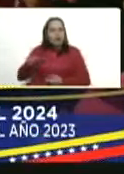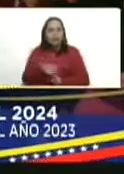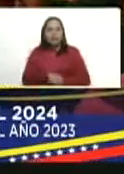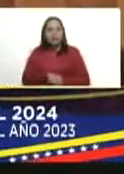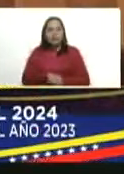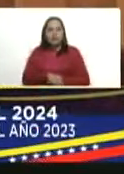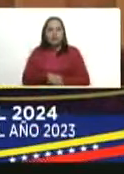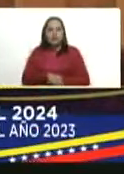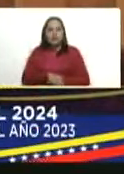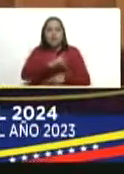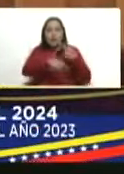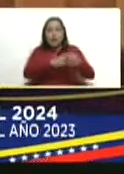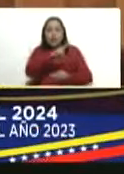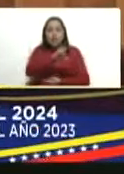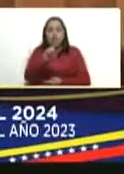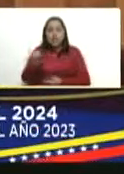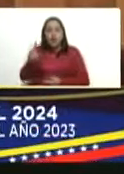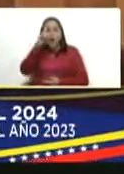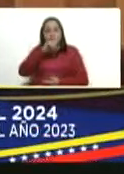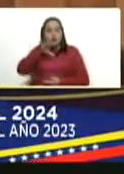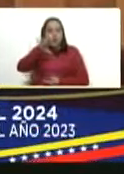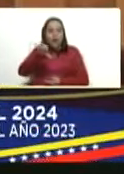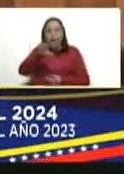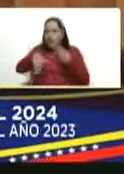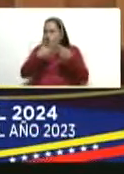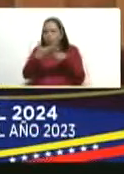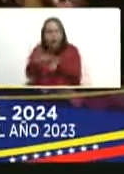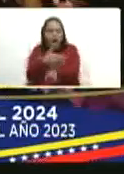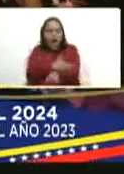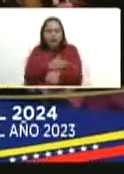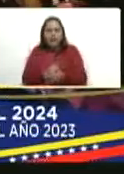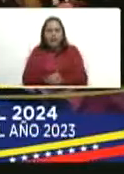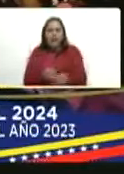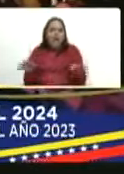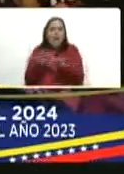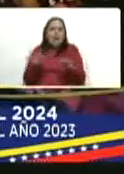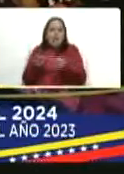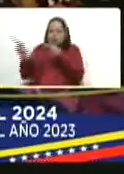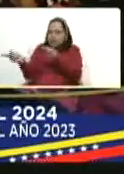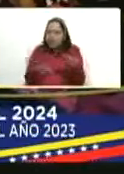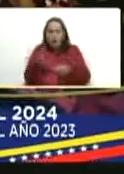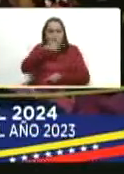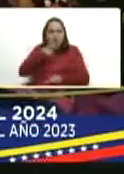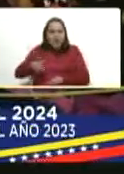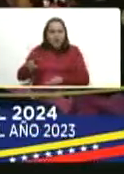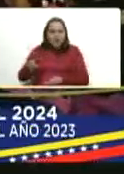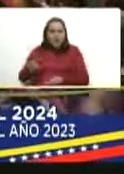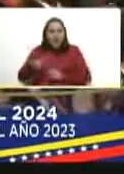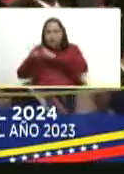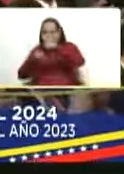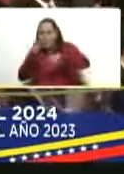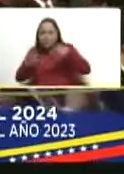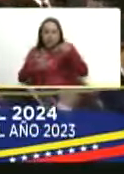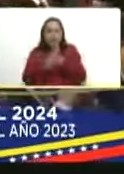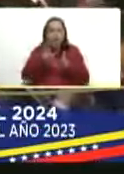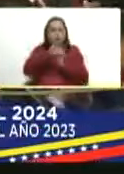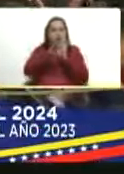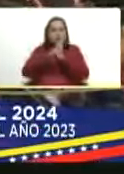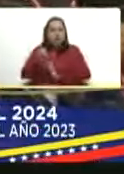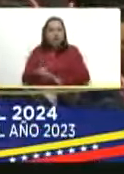en 200 años de república. Jamás antes nadie convocó al pueblo a un debate constitucional.